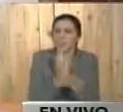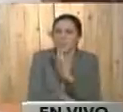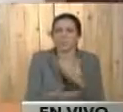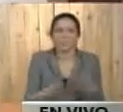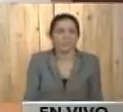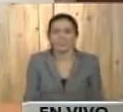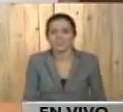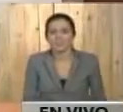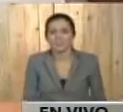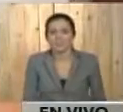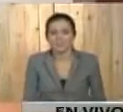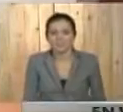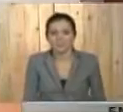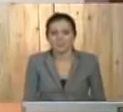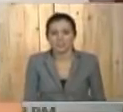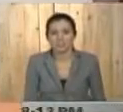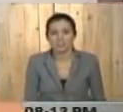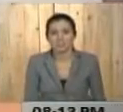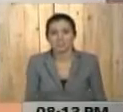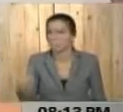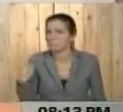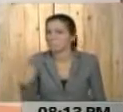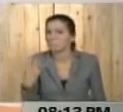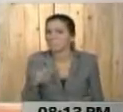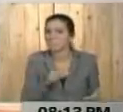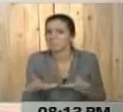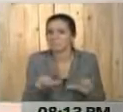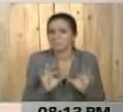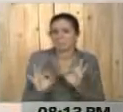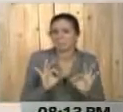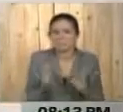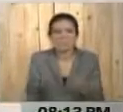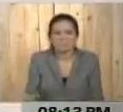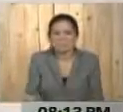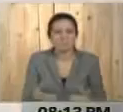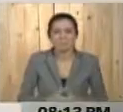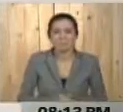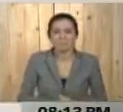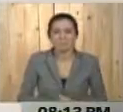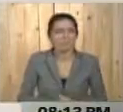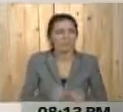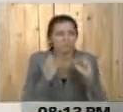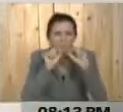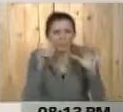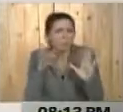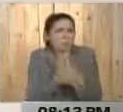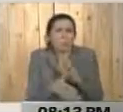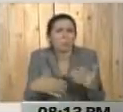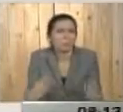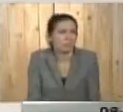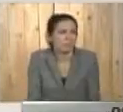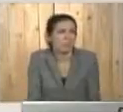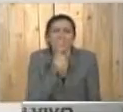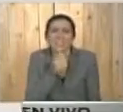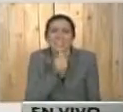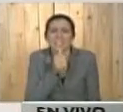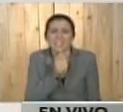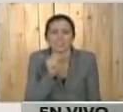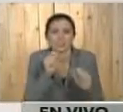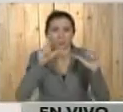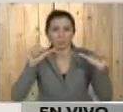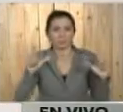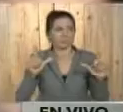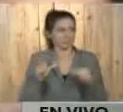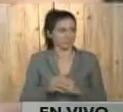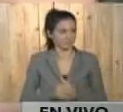¿Ah? ¿Qué está preparado? ¿Qué es la sorpresa? ¿Quieren ver la sorpresa?